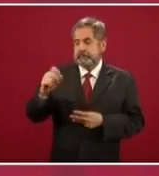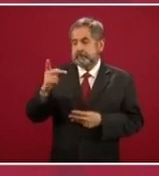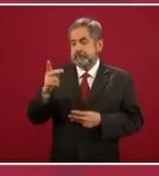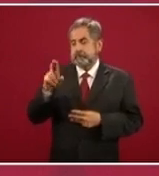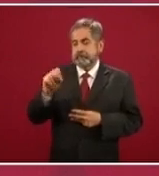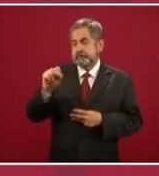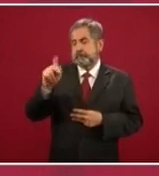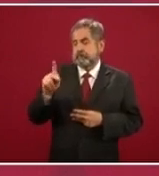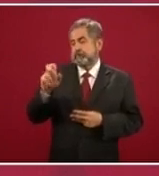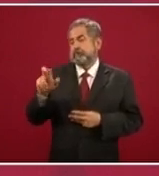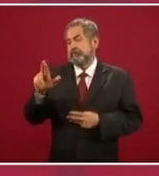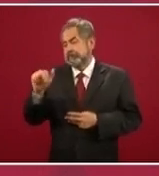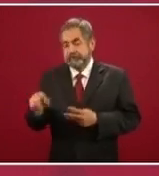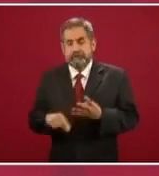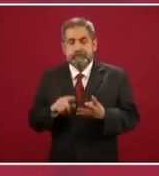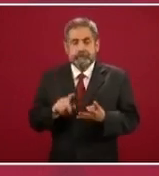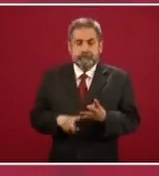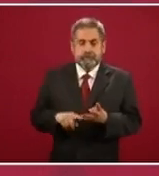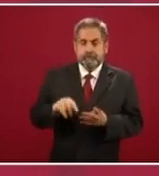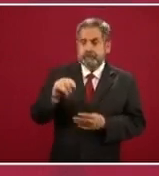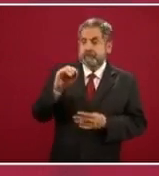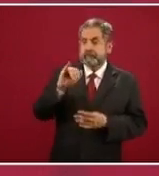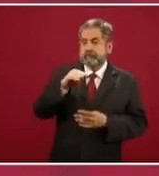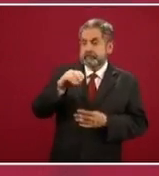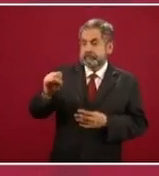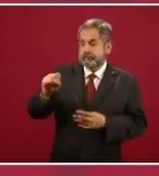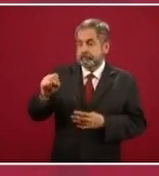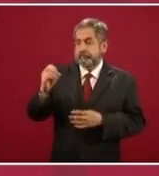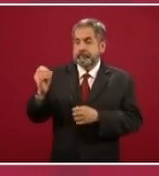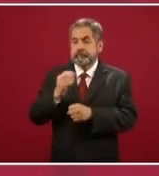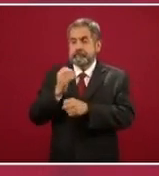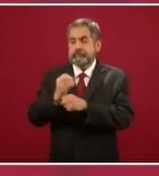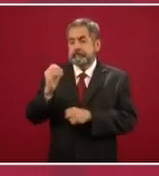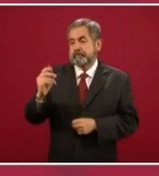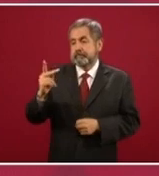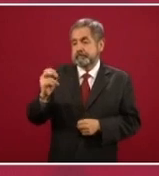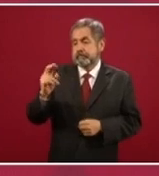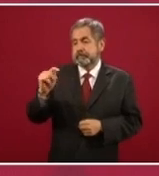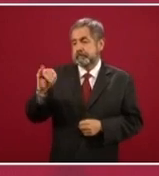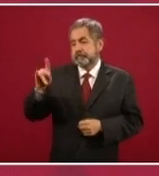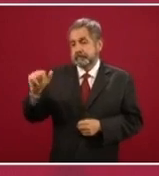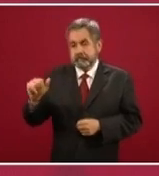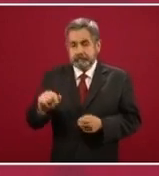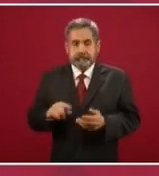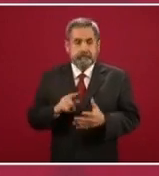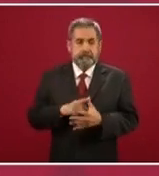Prospera, IMSS Oportunidades, IMSS